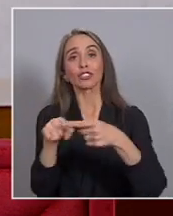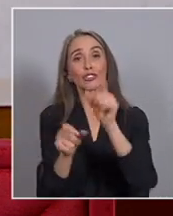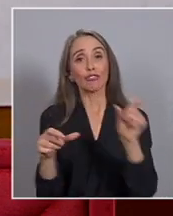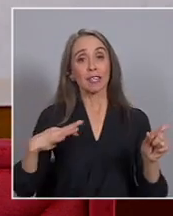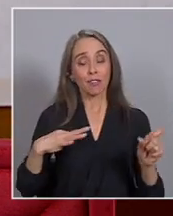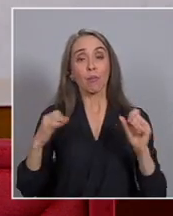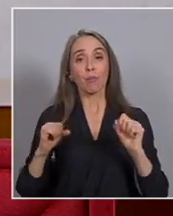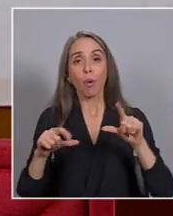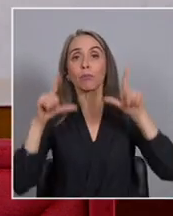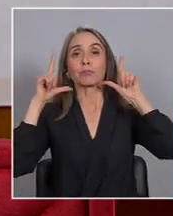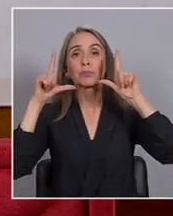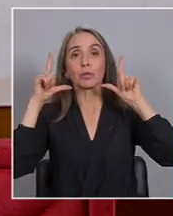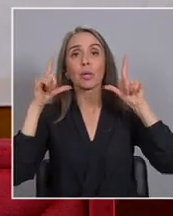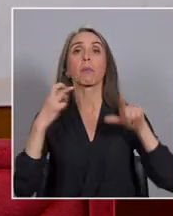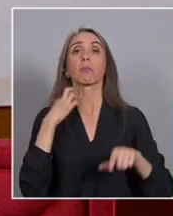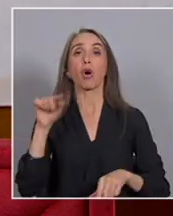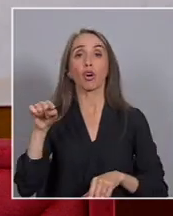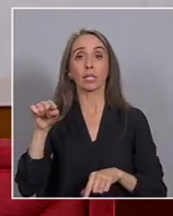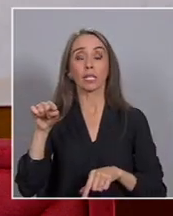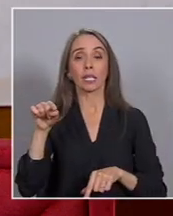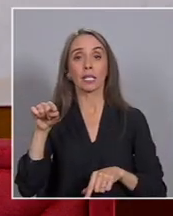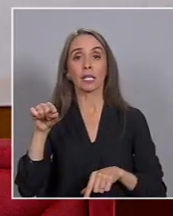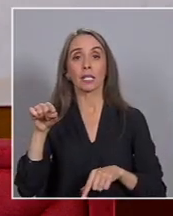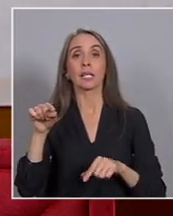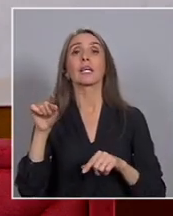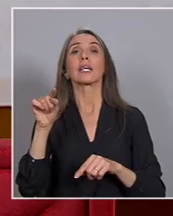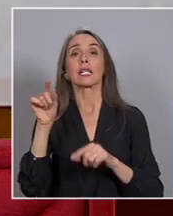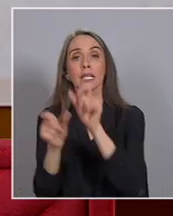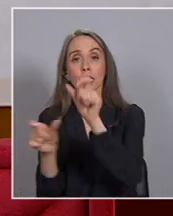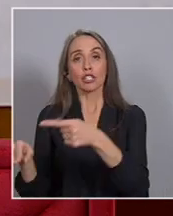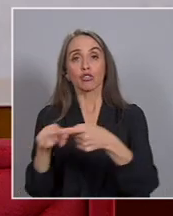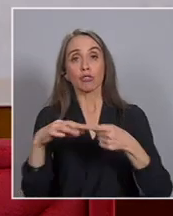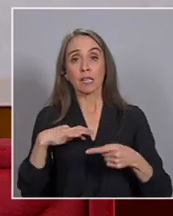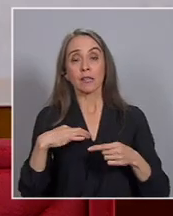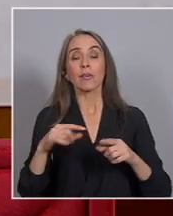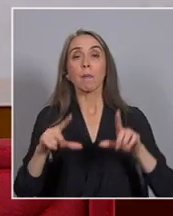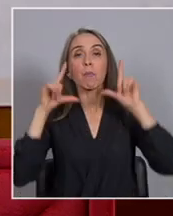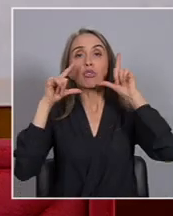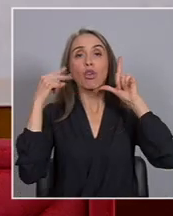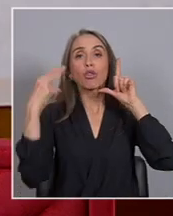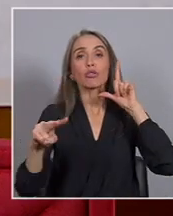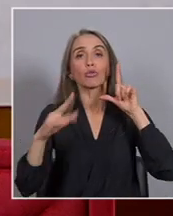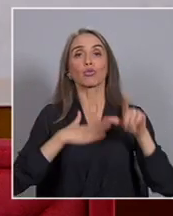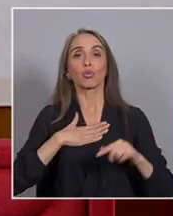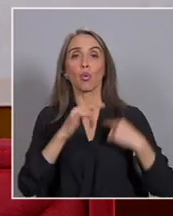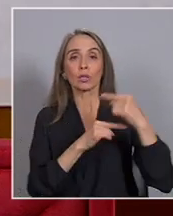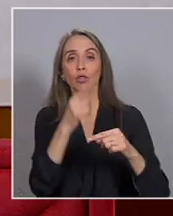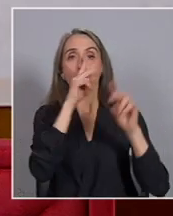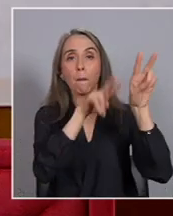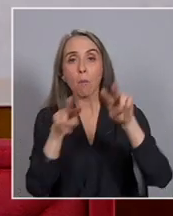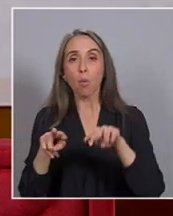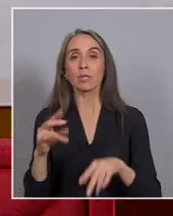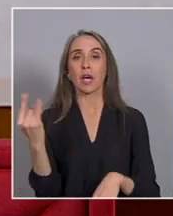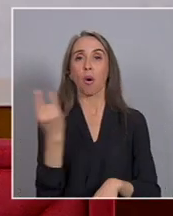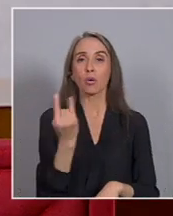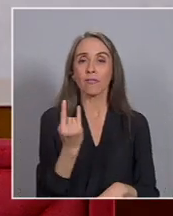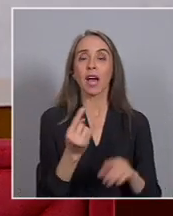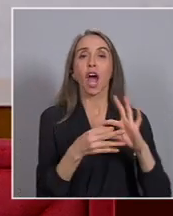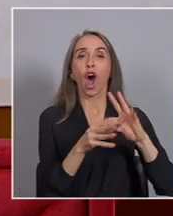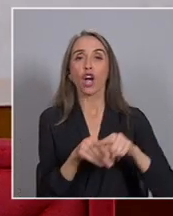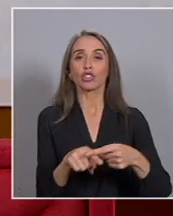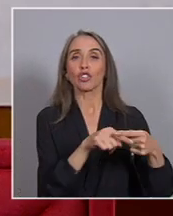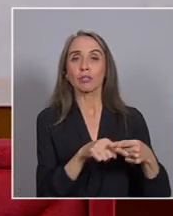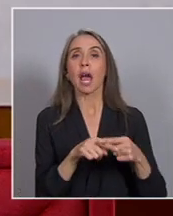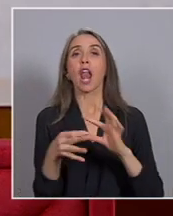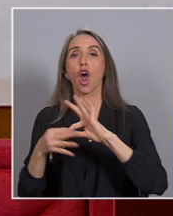protagonista, porque ella es la protagonista de su propia historia. Museos, universidades, organizaciones